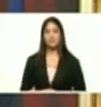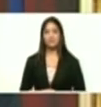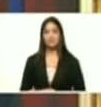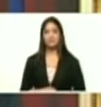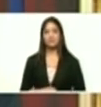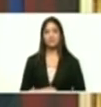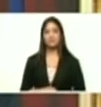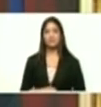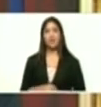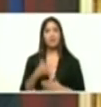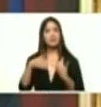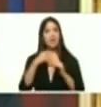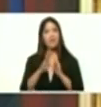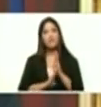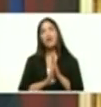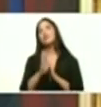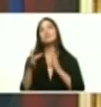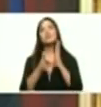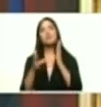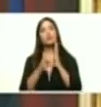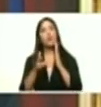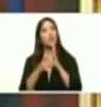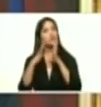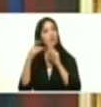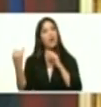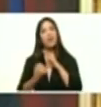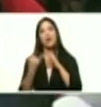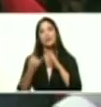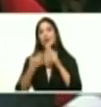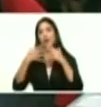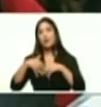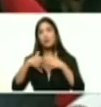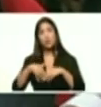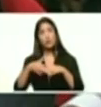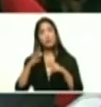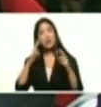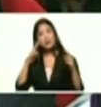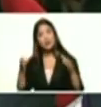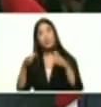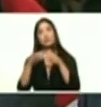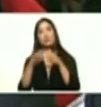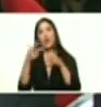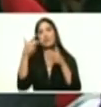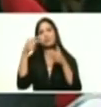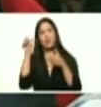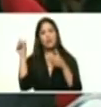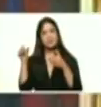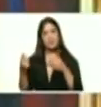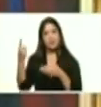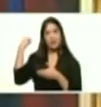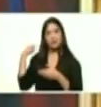Nivel de avance tecnológico, de todas esas industrias, fueron a ese encuentro, hace, tres semanas,